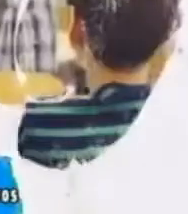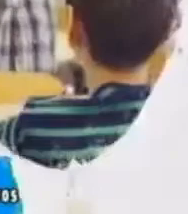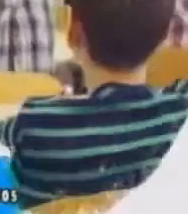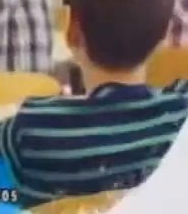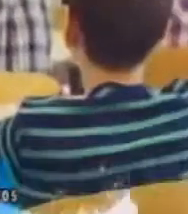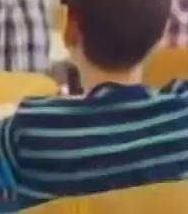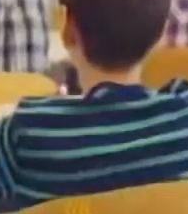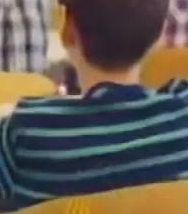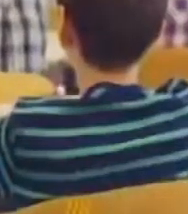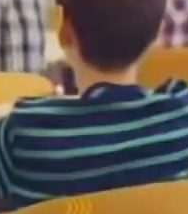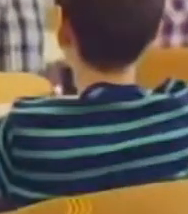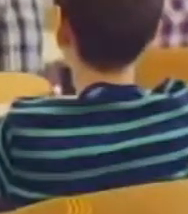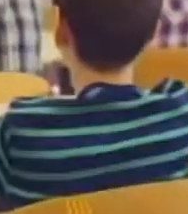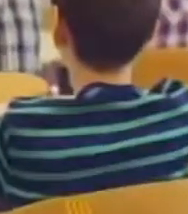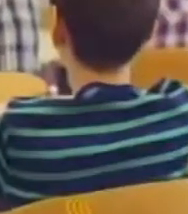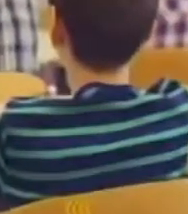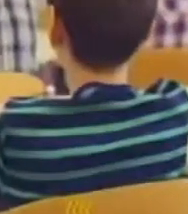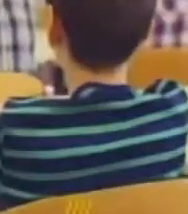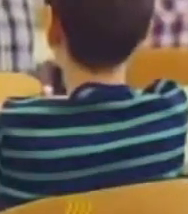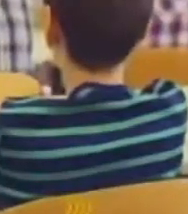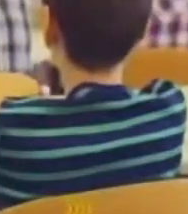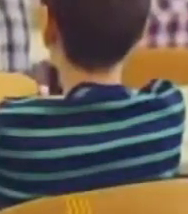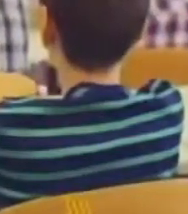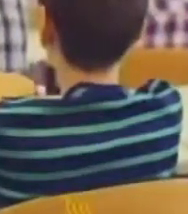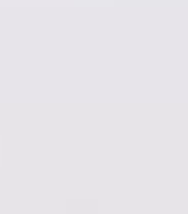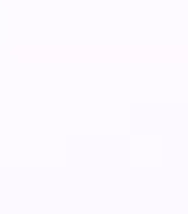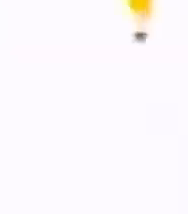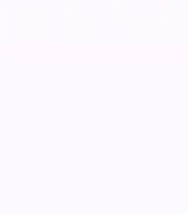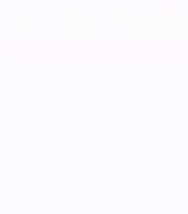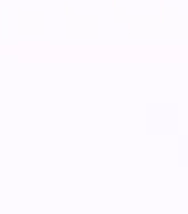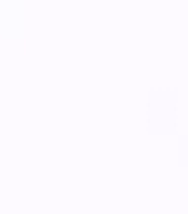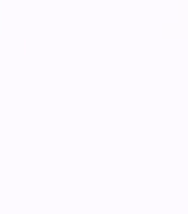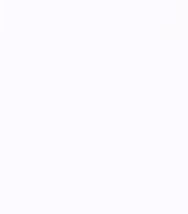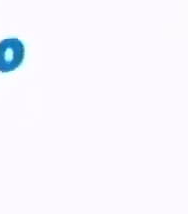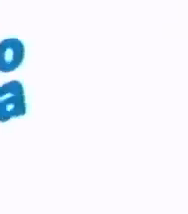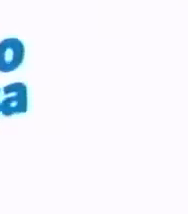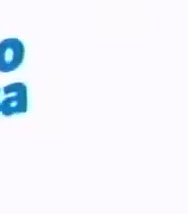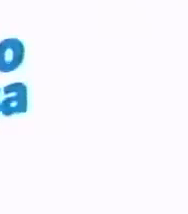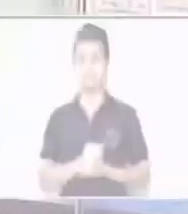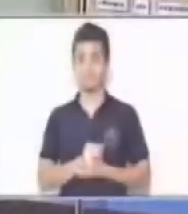A continuación, Matemática, cuarto primaria.